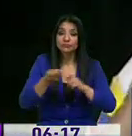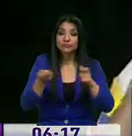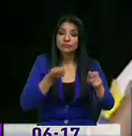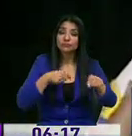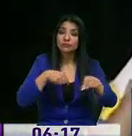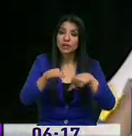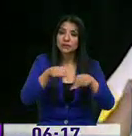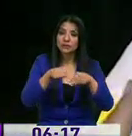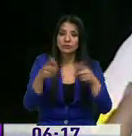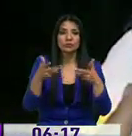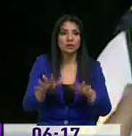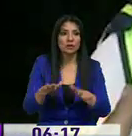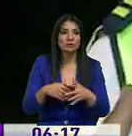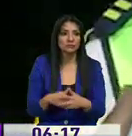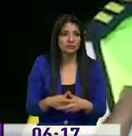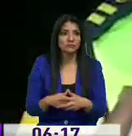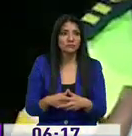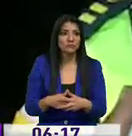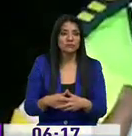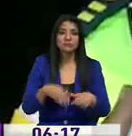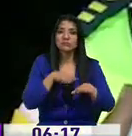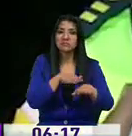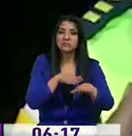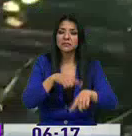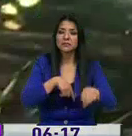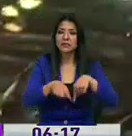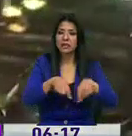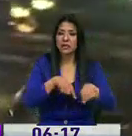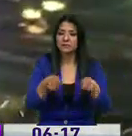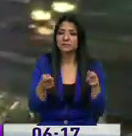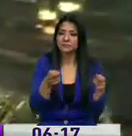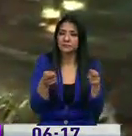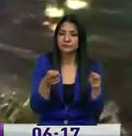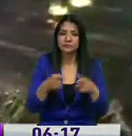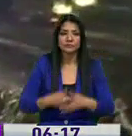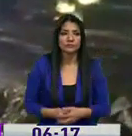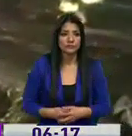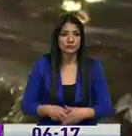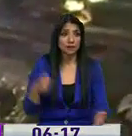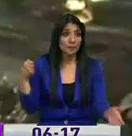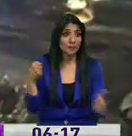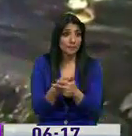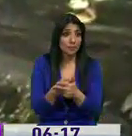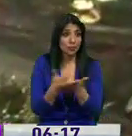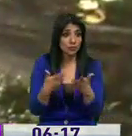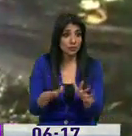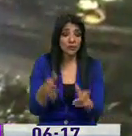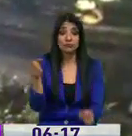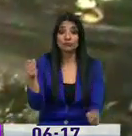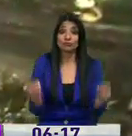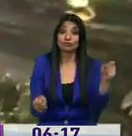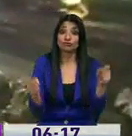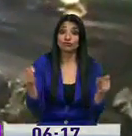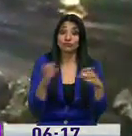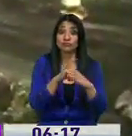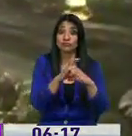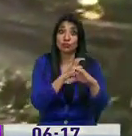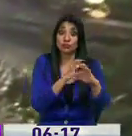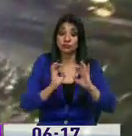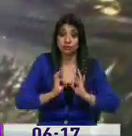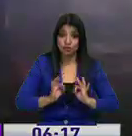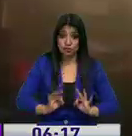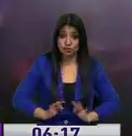que no necesitan con entrenamiento en las vías se conoció que tras el impacto el chofer del micro habría avanzado unos